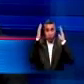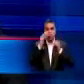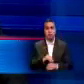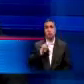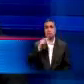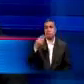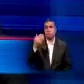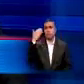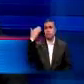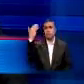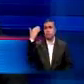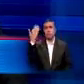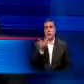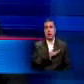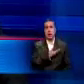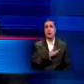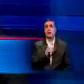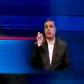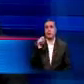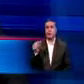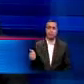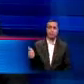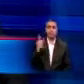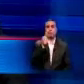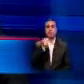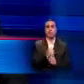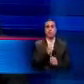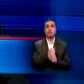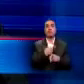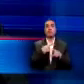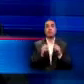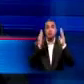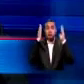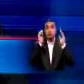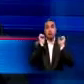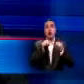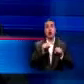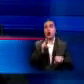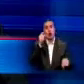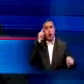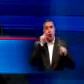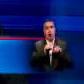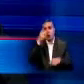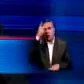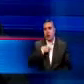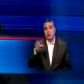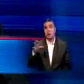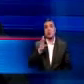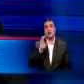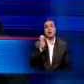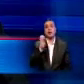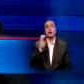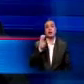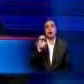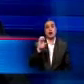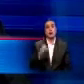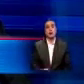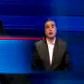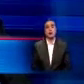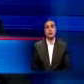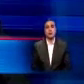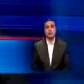El vicealcalde Santiago Guarderas debe asumir ese cargo, aunque Yunda todavía puede apelar la decisión ante el Tribunal Contencioso